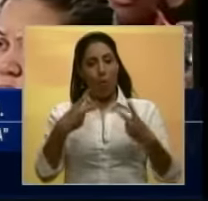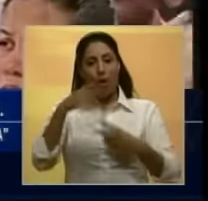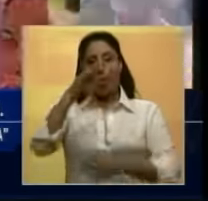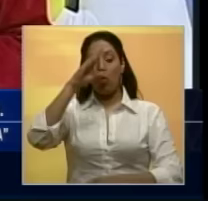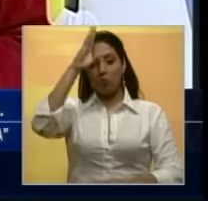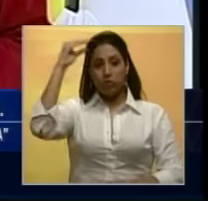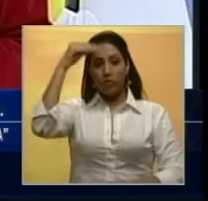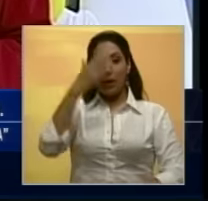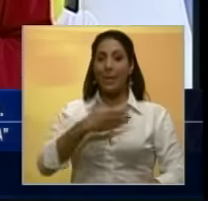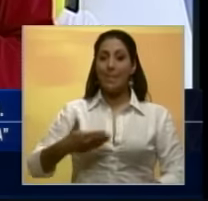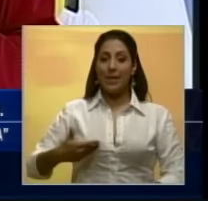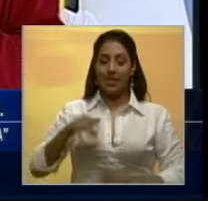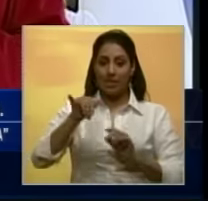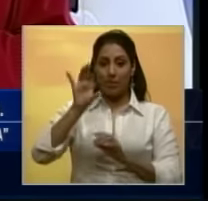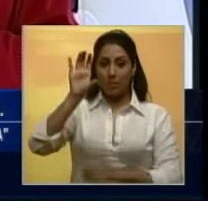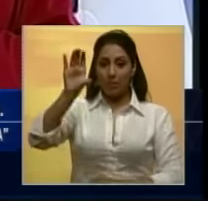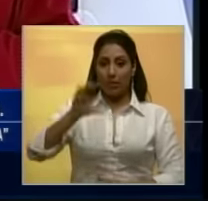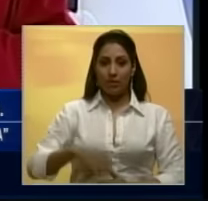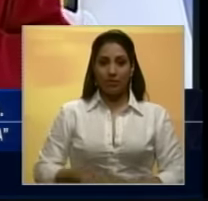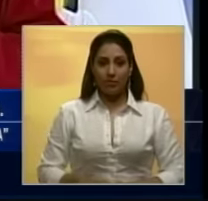Donald Trump como presidente de esa nación.